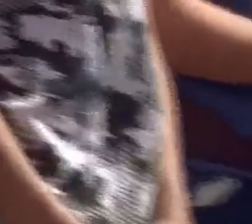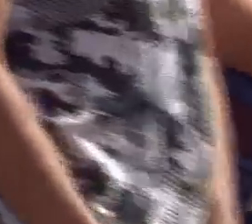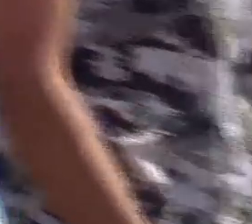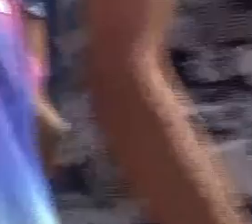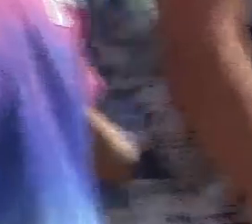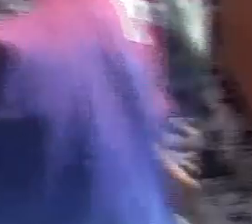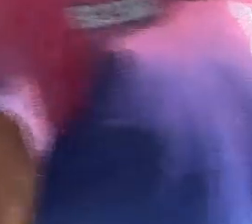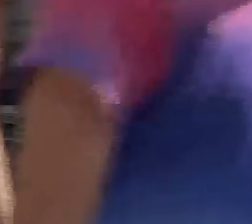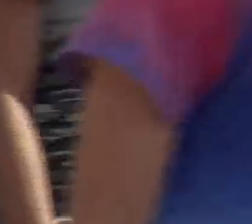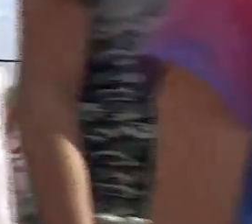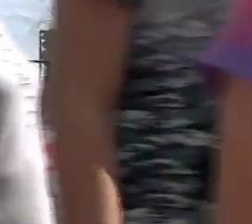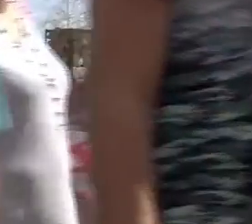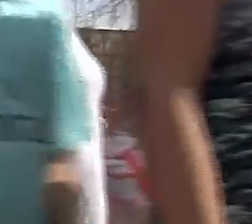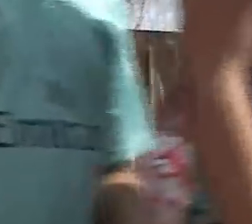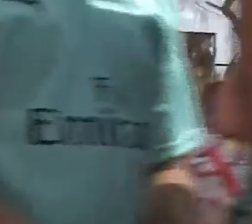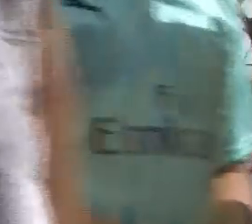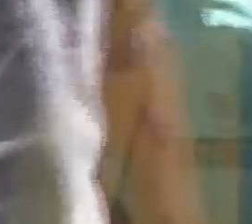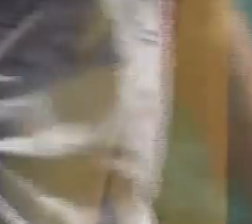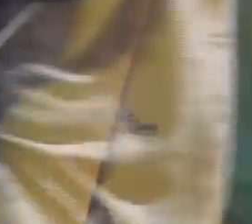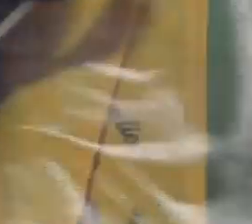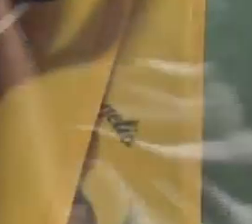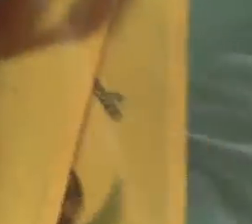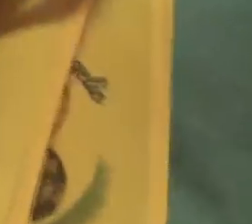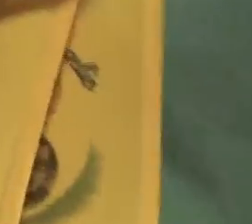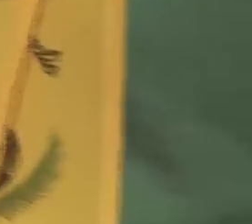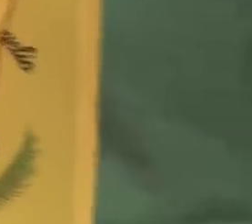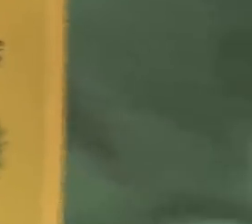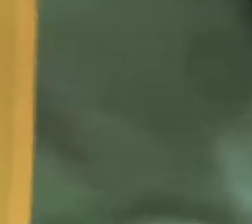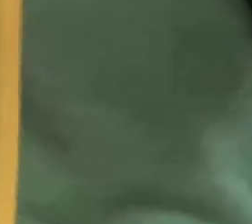la verdad.